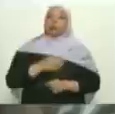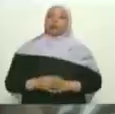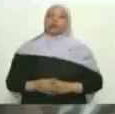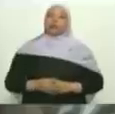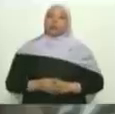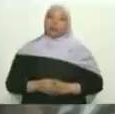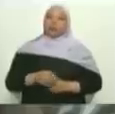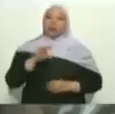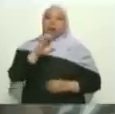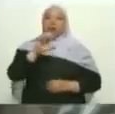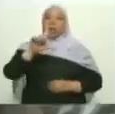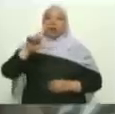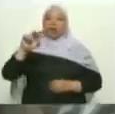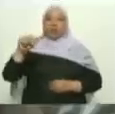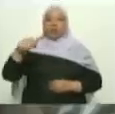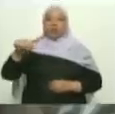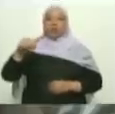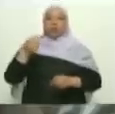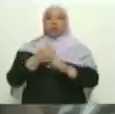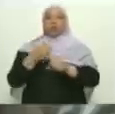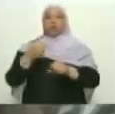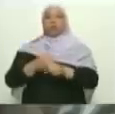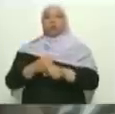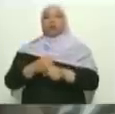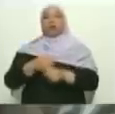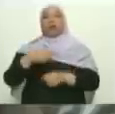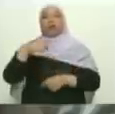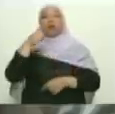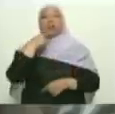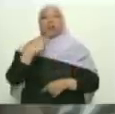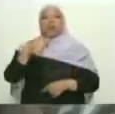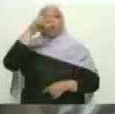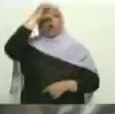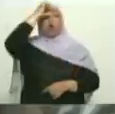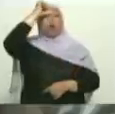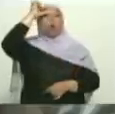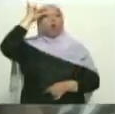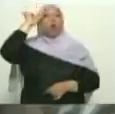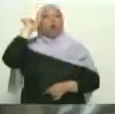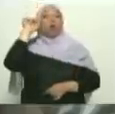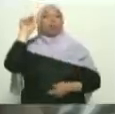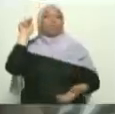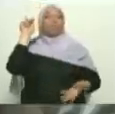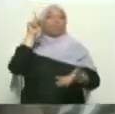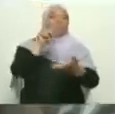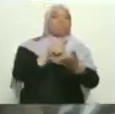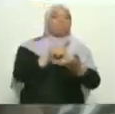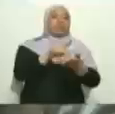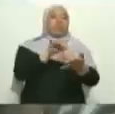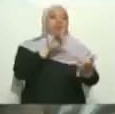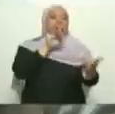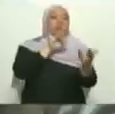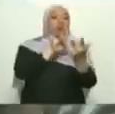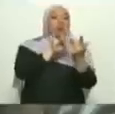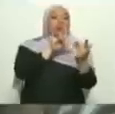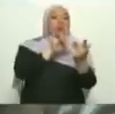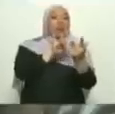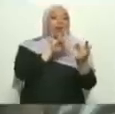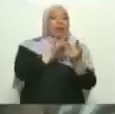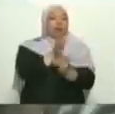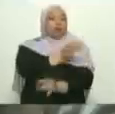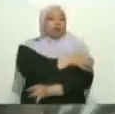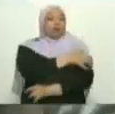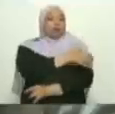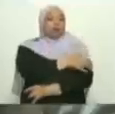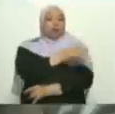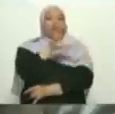LL señala que el ciudadano Julio Borges tuvo una participación directa y esencial en los hechos del